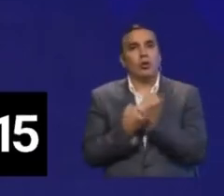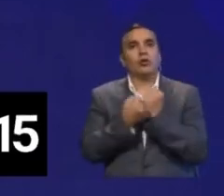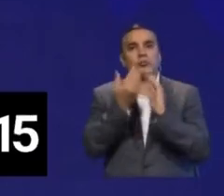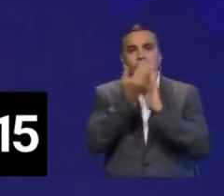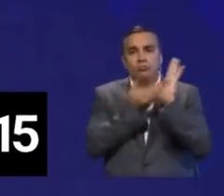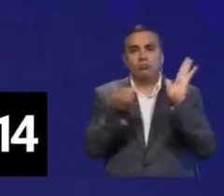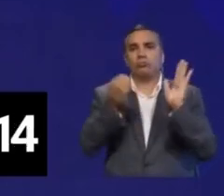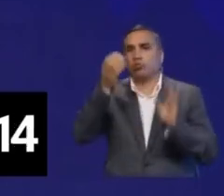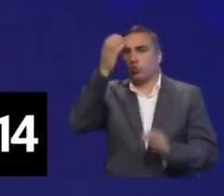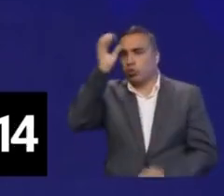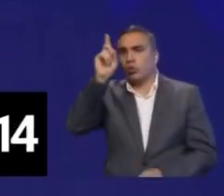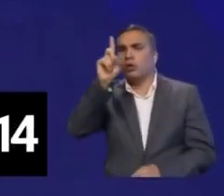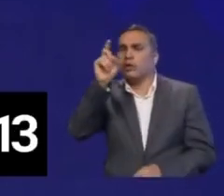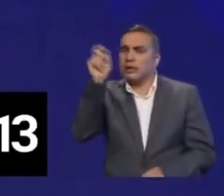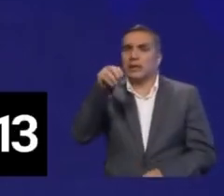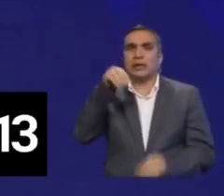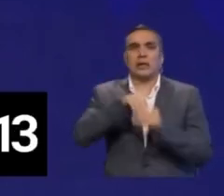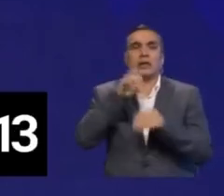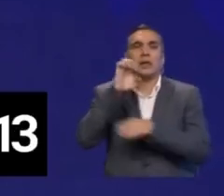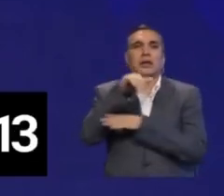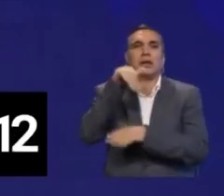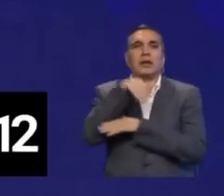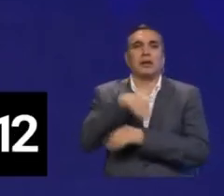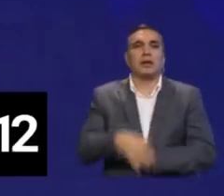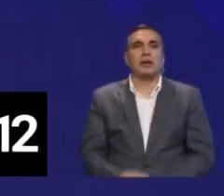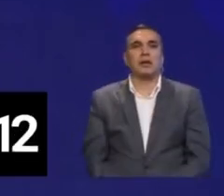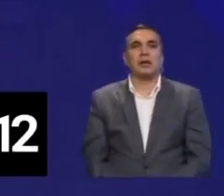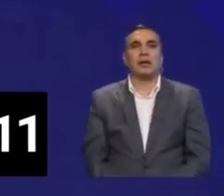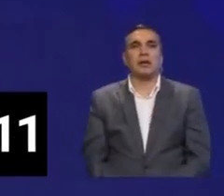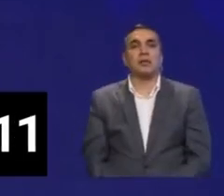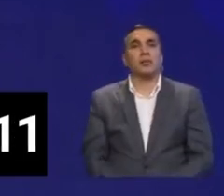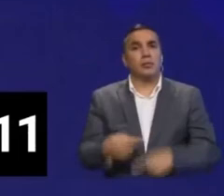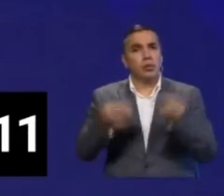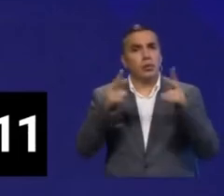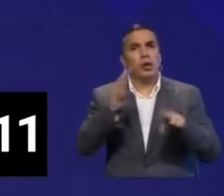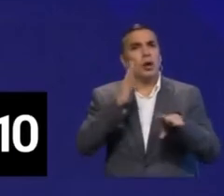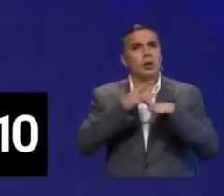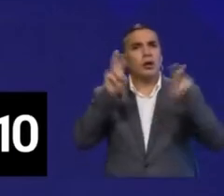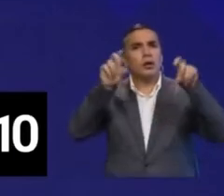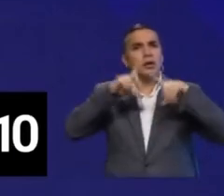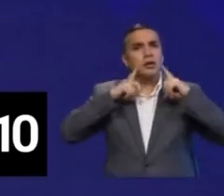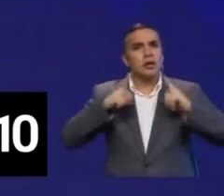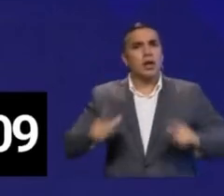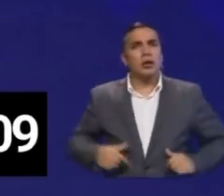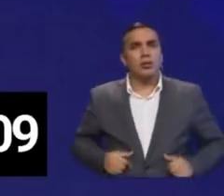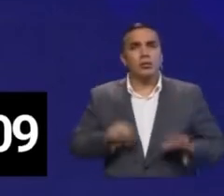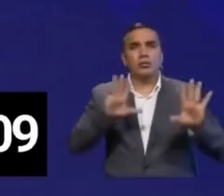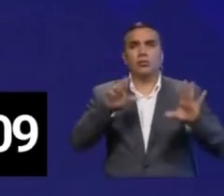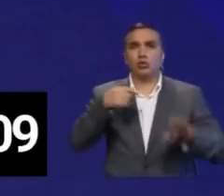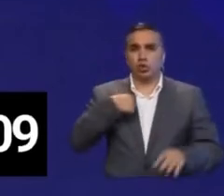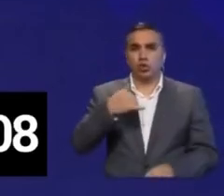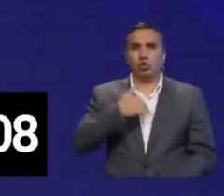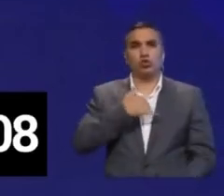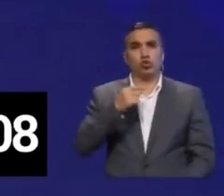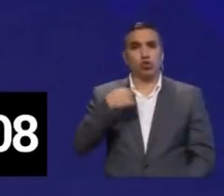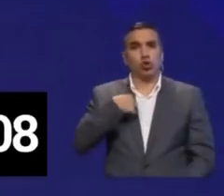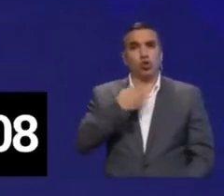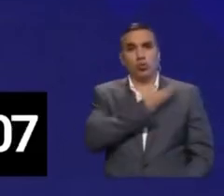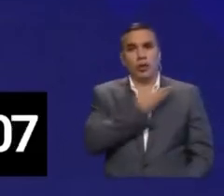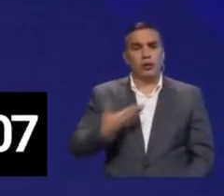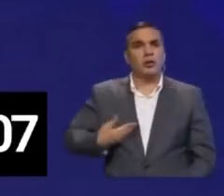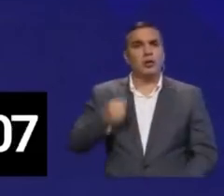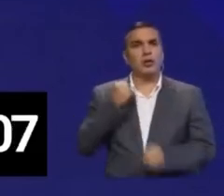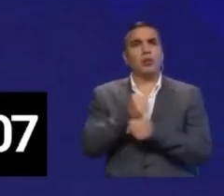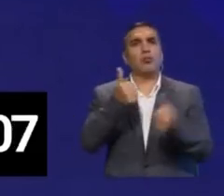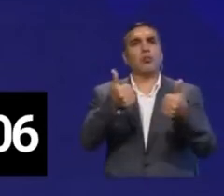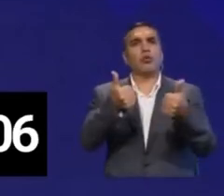y a la cultura. Eso necesita nuestro país en estos momentos. Pero también me quiero referir a la salud. Seré un presidente ágil y